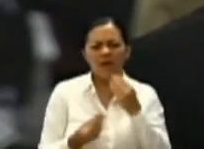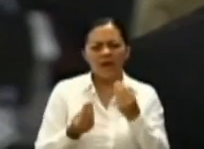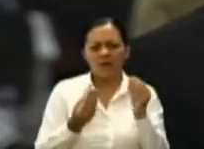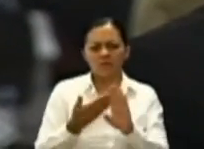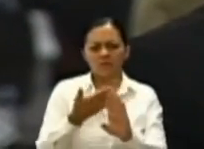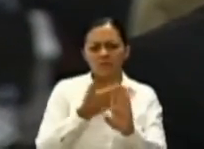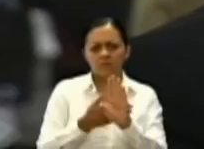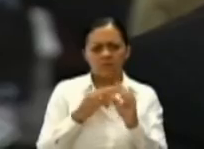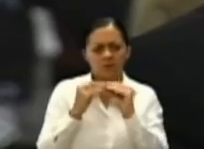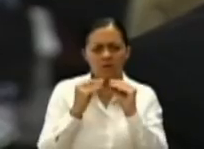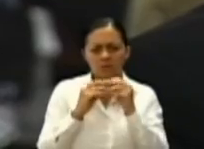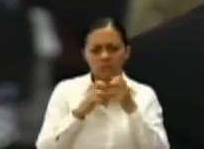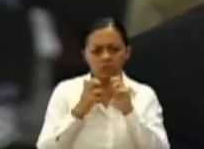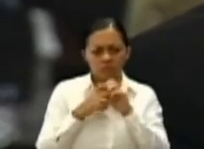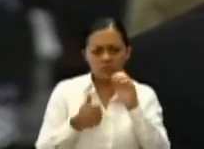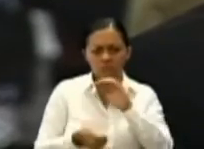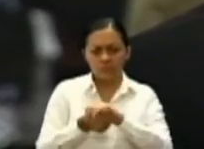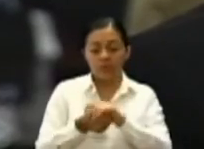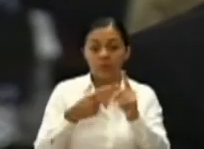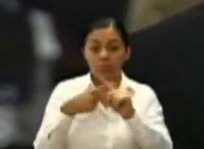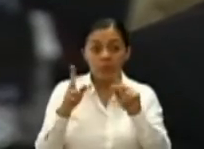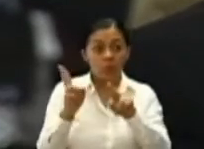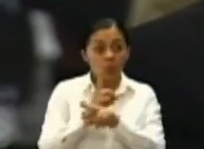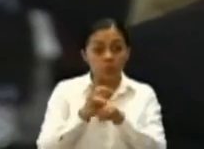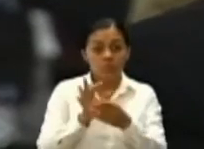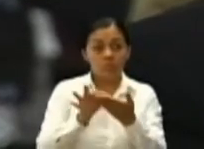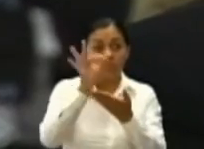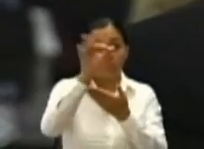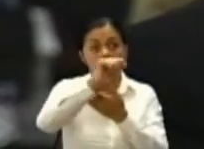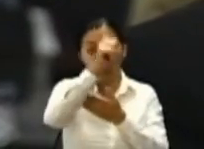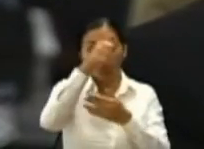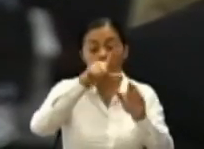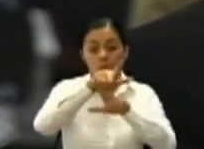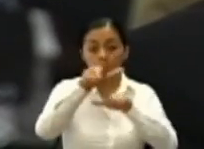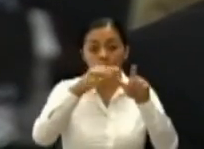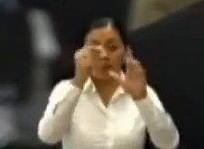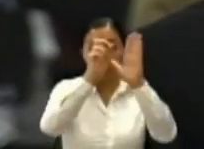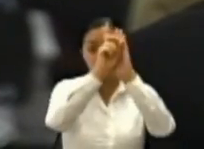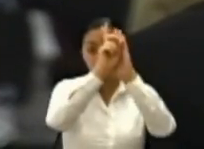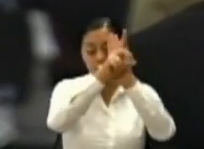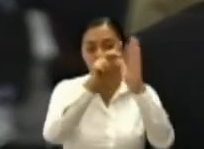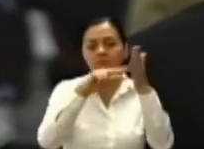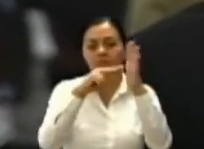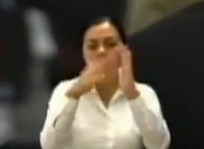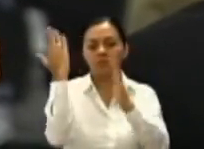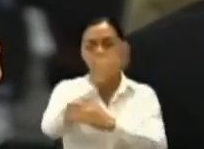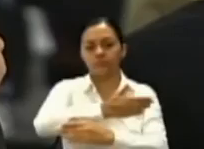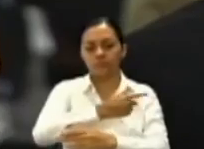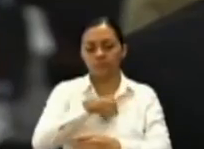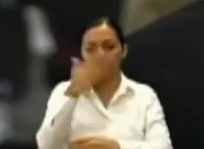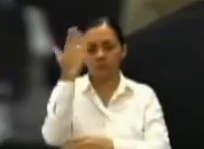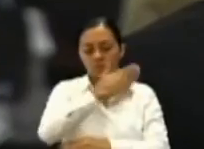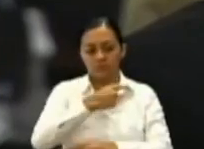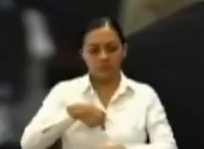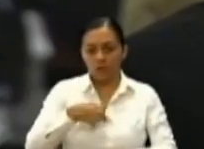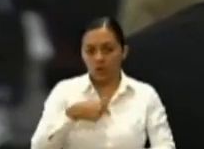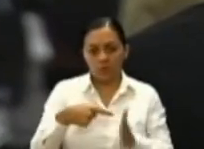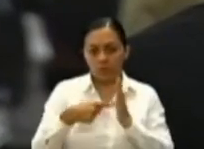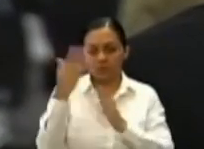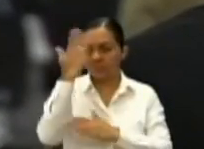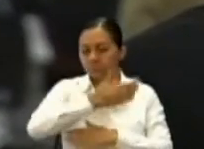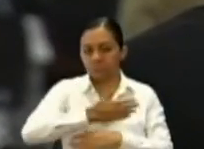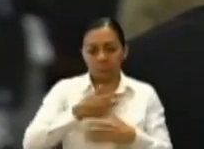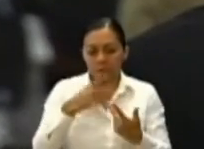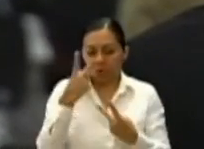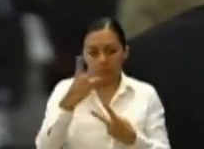indudablemente cuando se utilizan paraísos fiscales usualmente los nosotros llamamos las cortinas de humo para generar organismos fiscales y esperamos